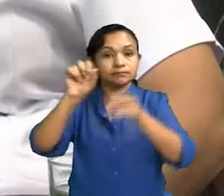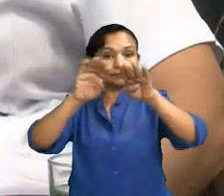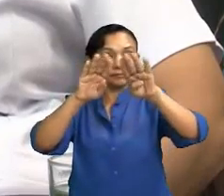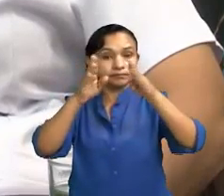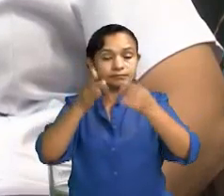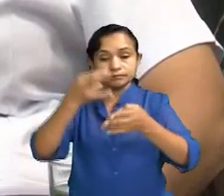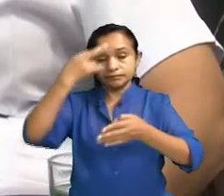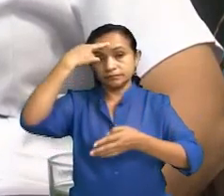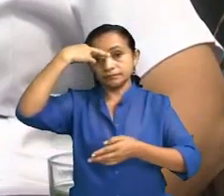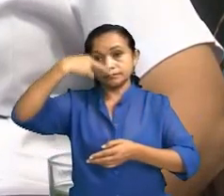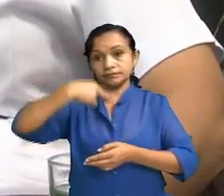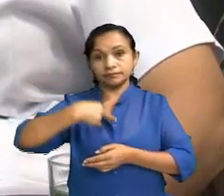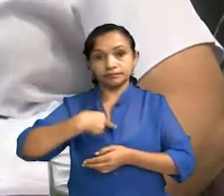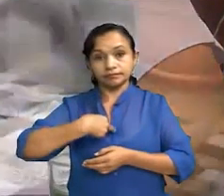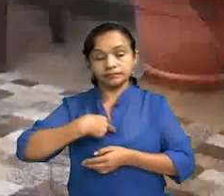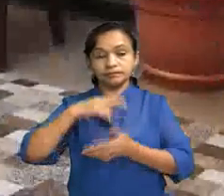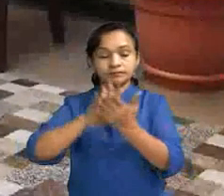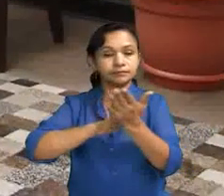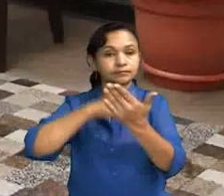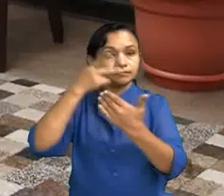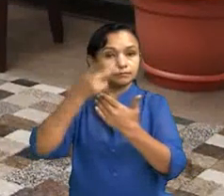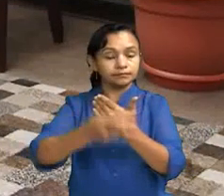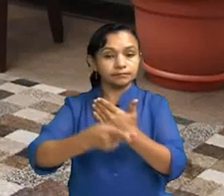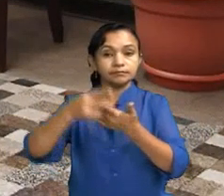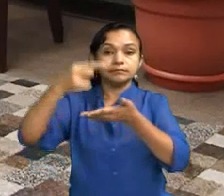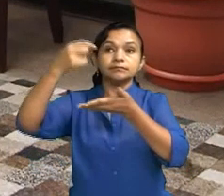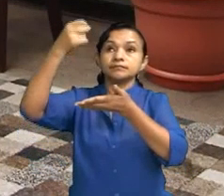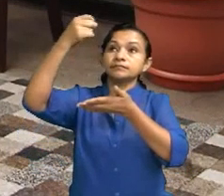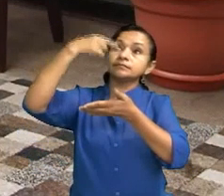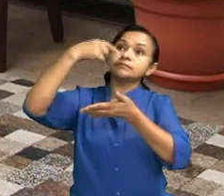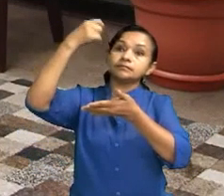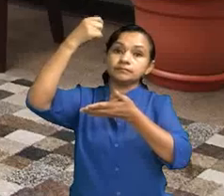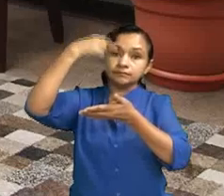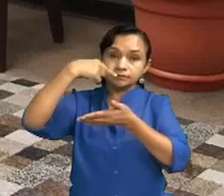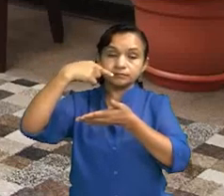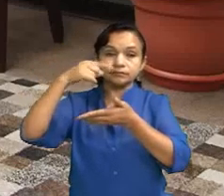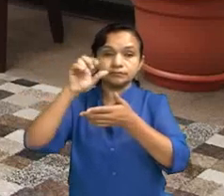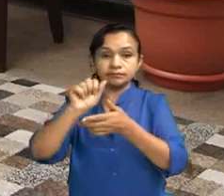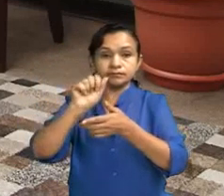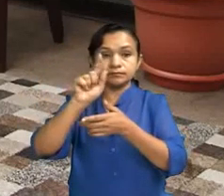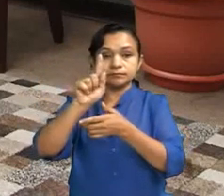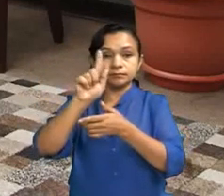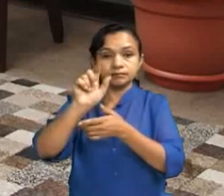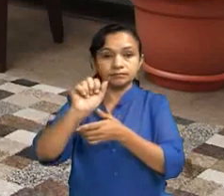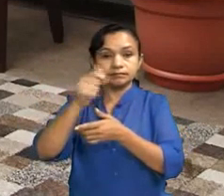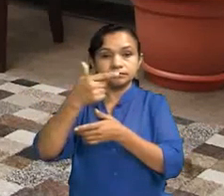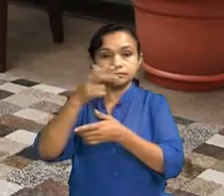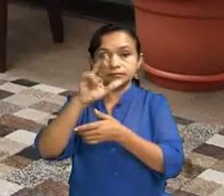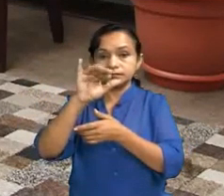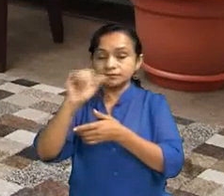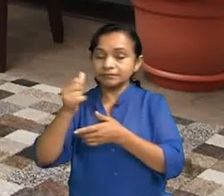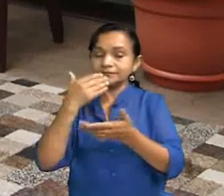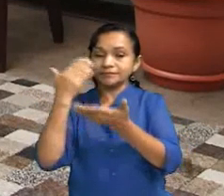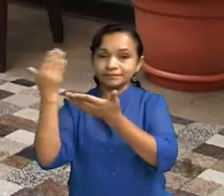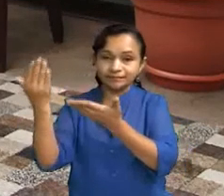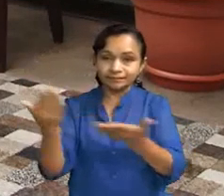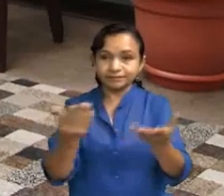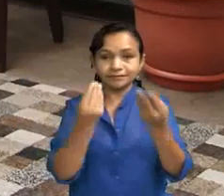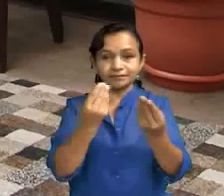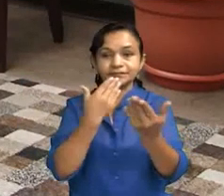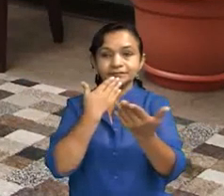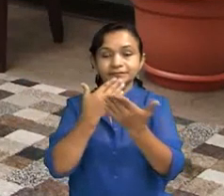es responsable del programa de inmunización del Centro de Salud Altagracia. Bienvenida, licenciada, mucho gusto, un placer.